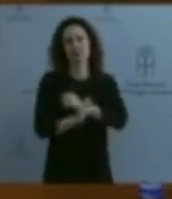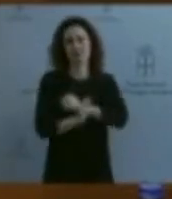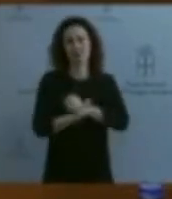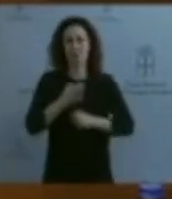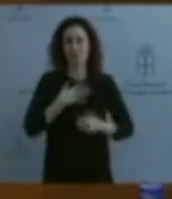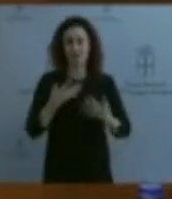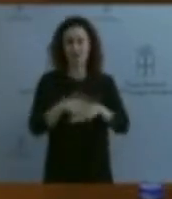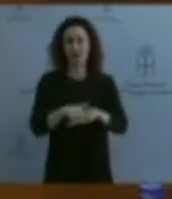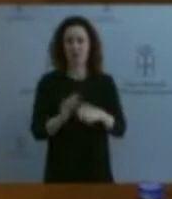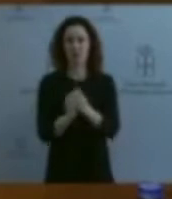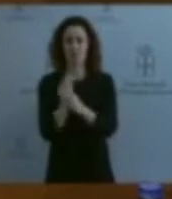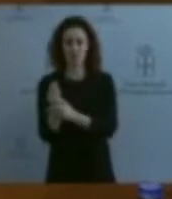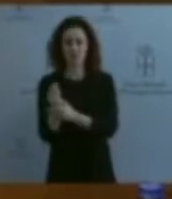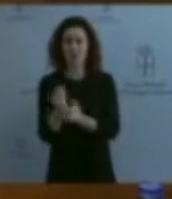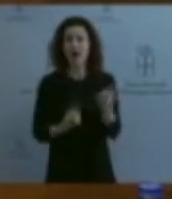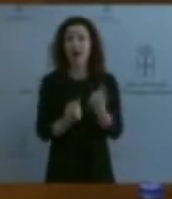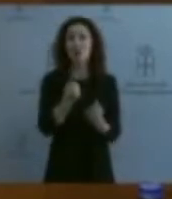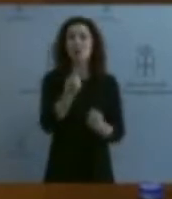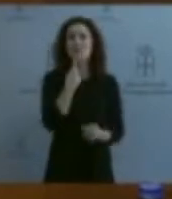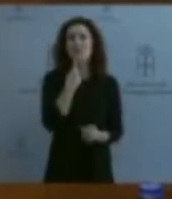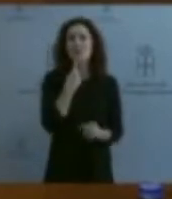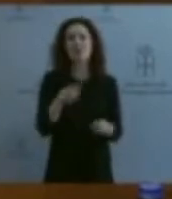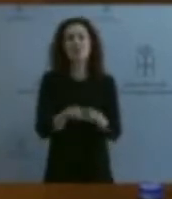proteja e impulse su industria. Coincide que suelen ser